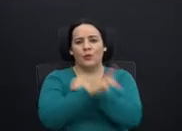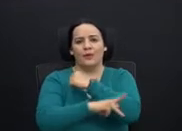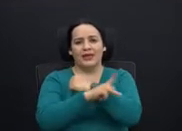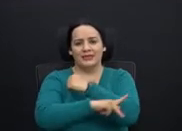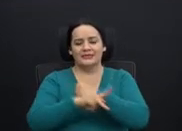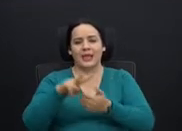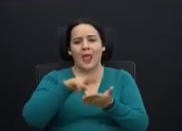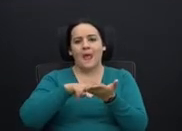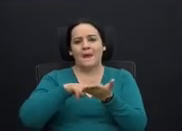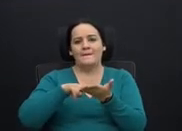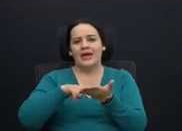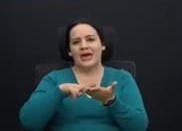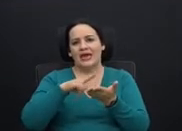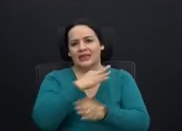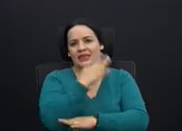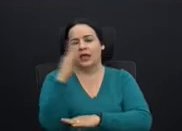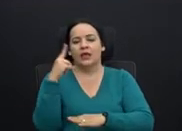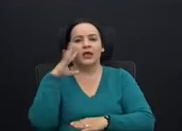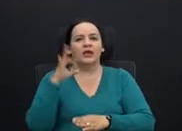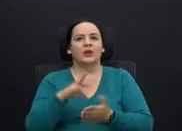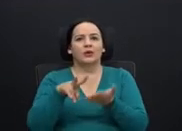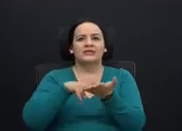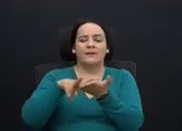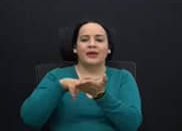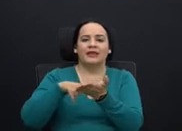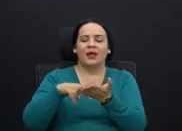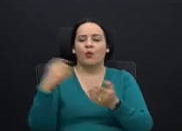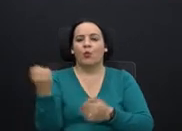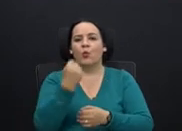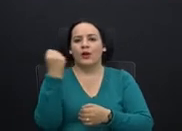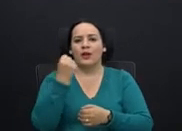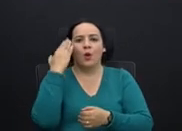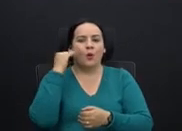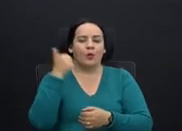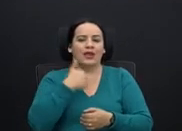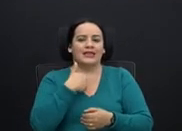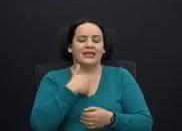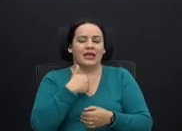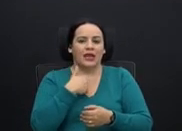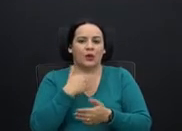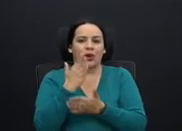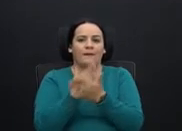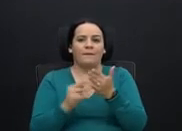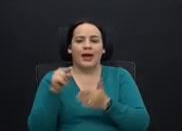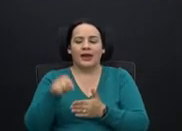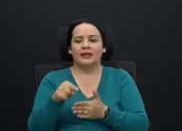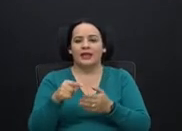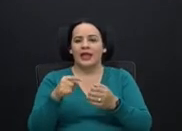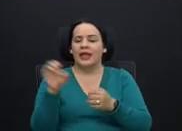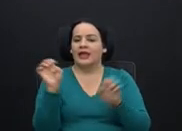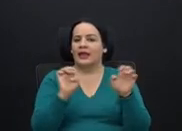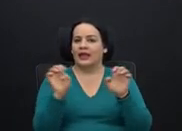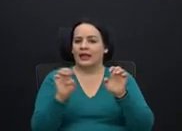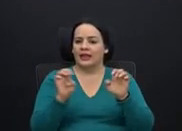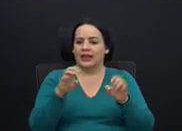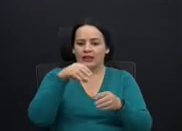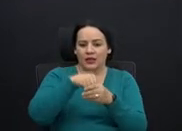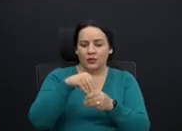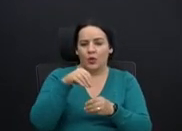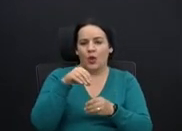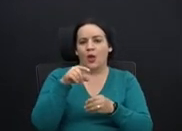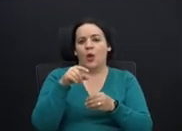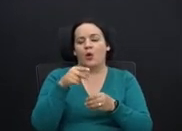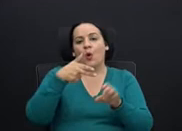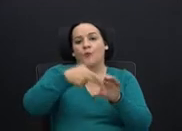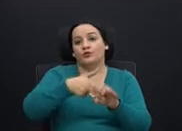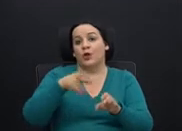Yo diría que es un país que se enverdece fuertemente, teniendo una matriz energética sustentada en combustibles fósiles, y eso sin duda es